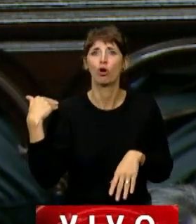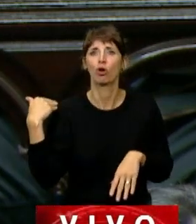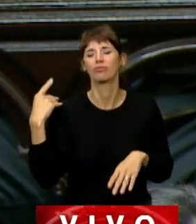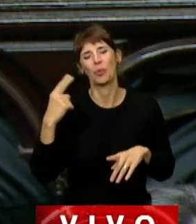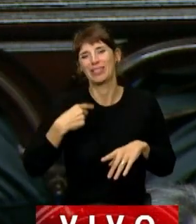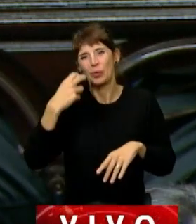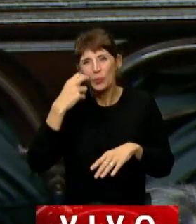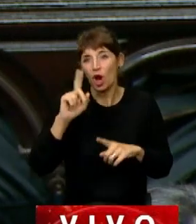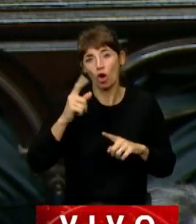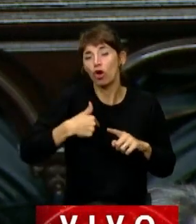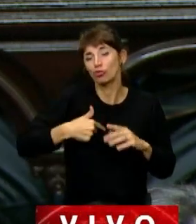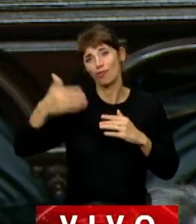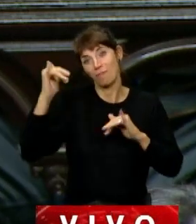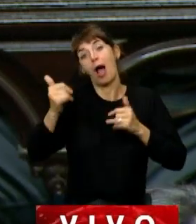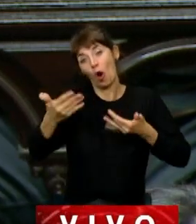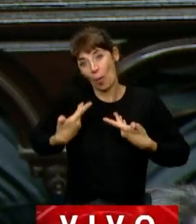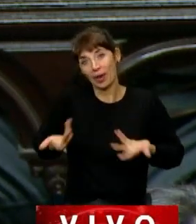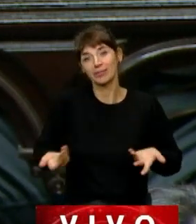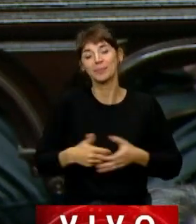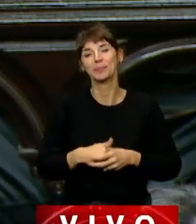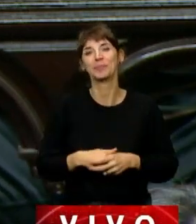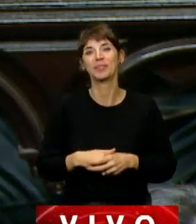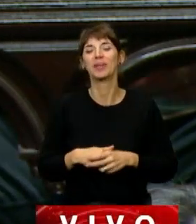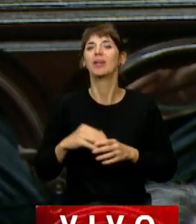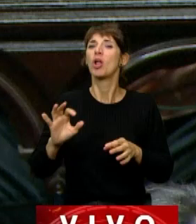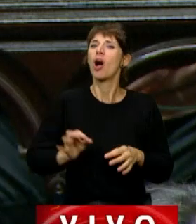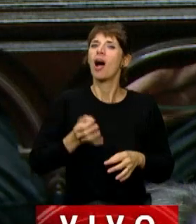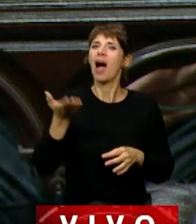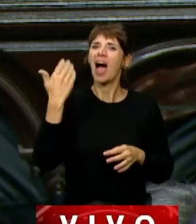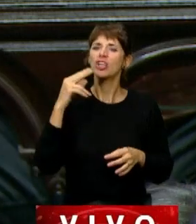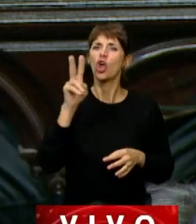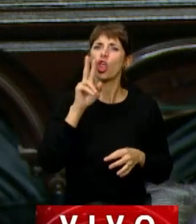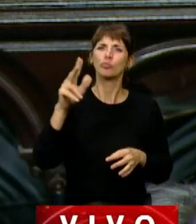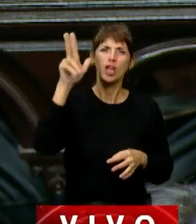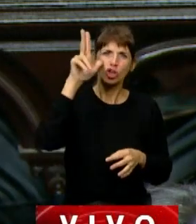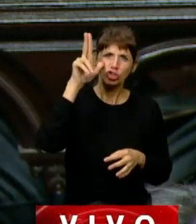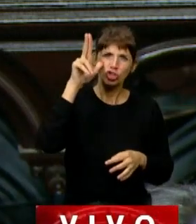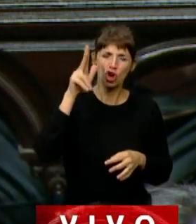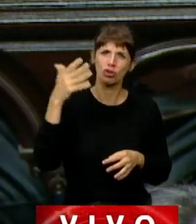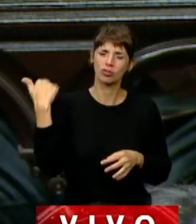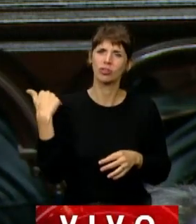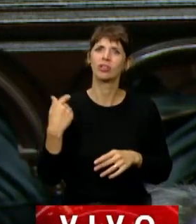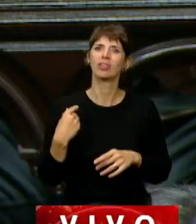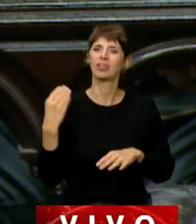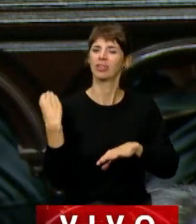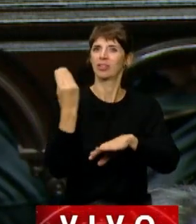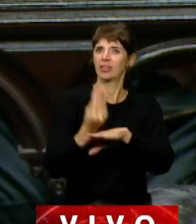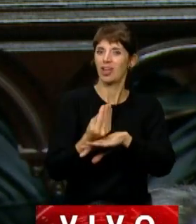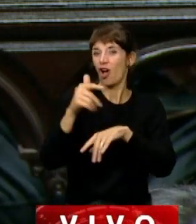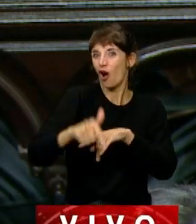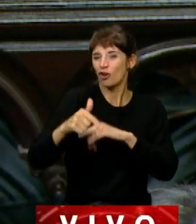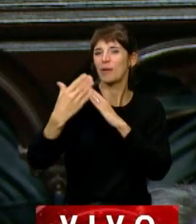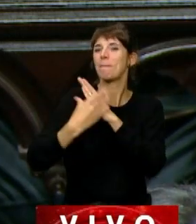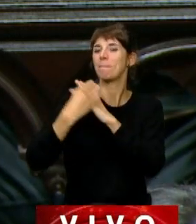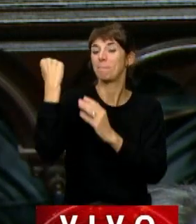estoy viejo, sino que era más joven, pero en el año 2008, con la llegada de quien hoy es el ministro de